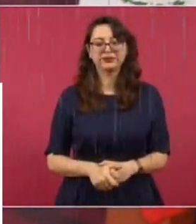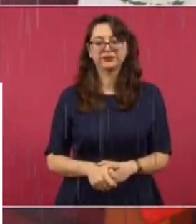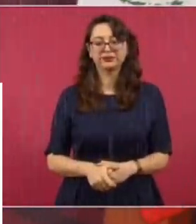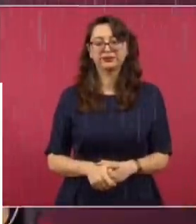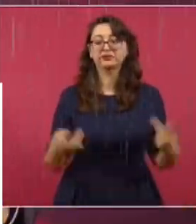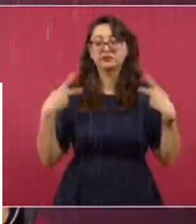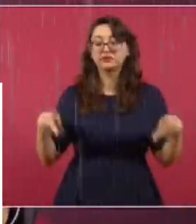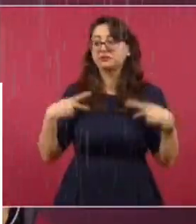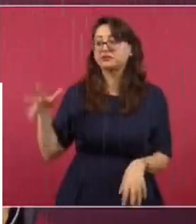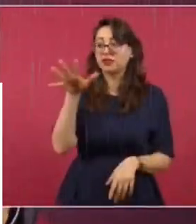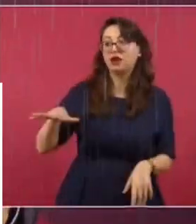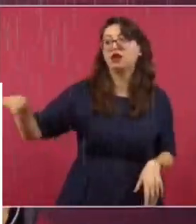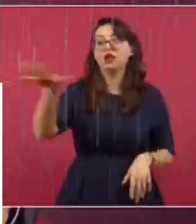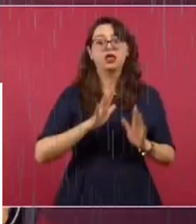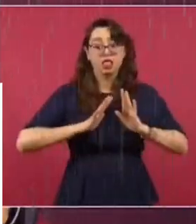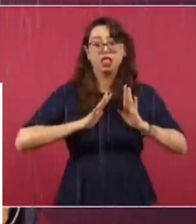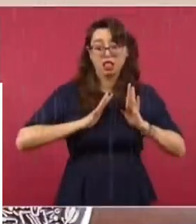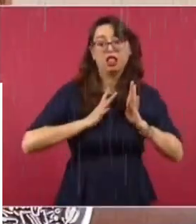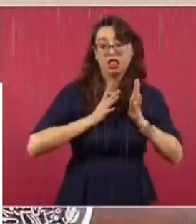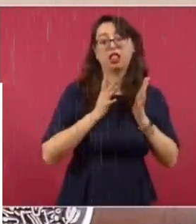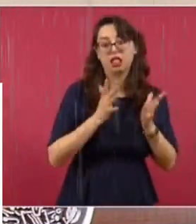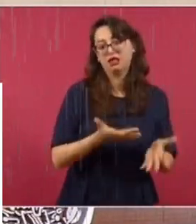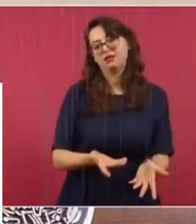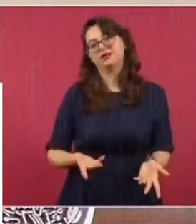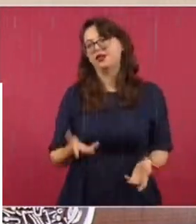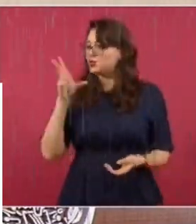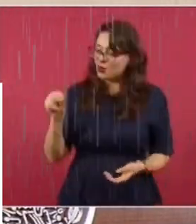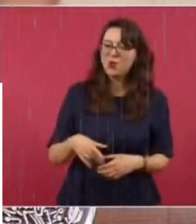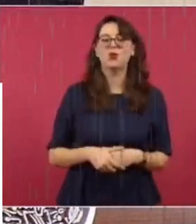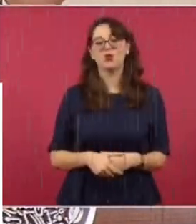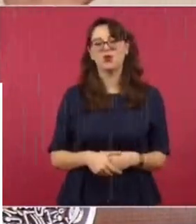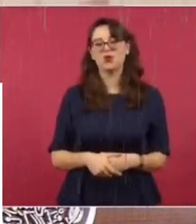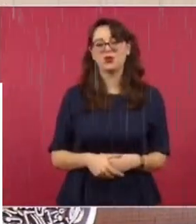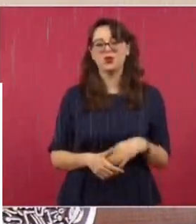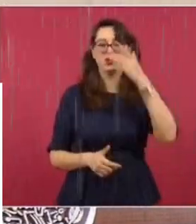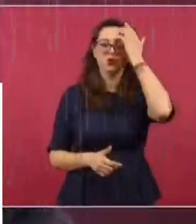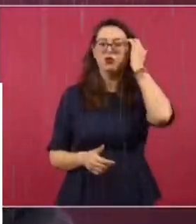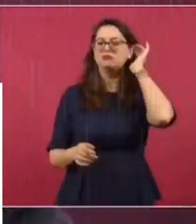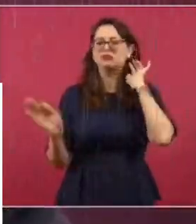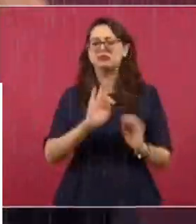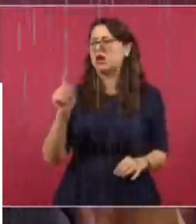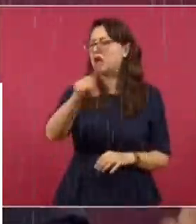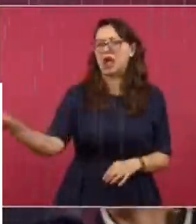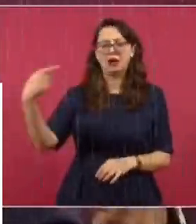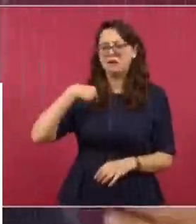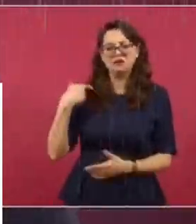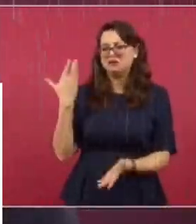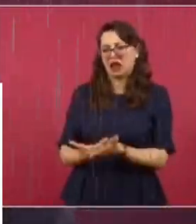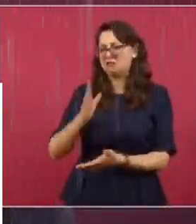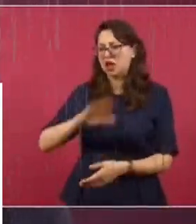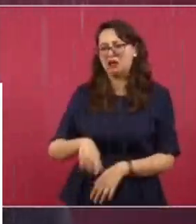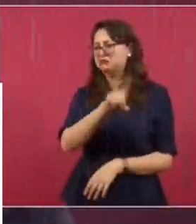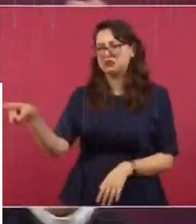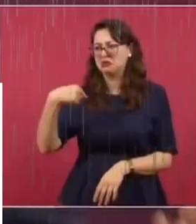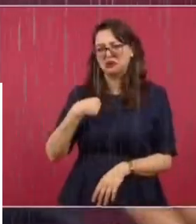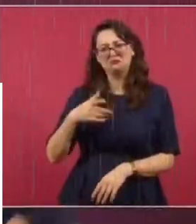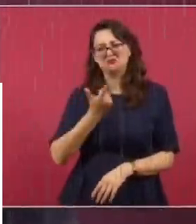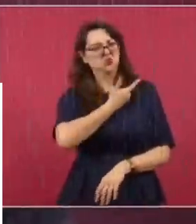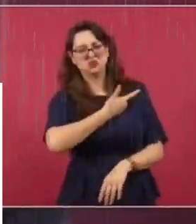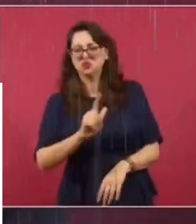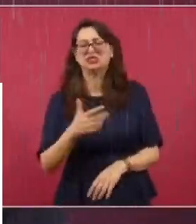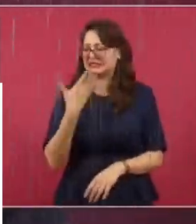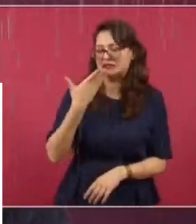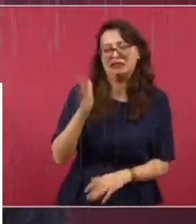se deje también la gente manipular, aunque les caigamos mal. Tenemos la obligación de